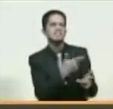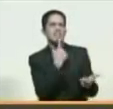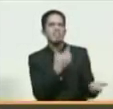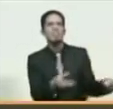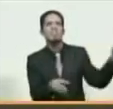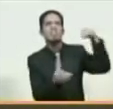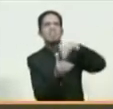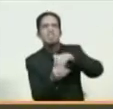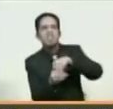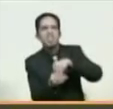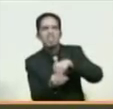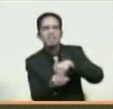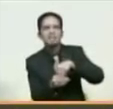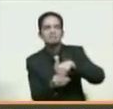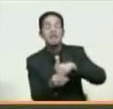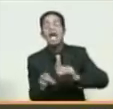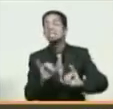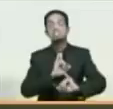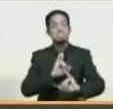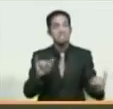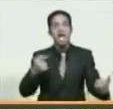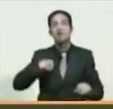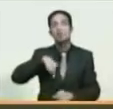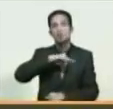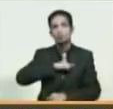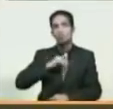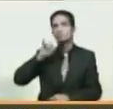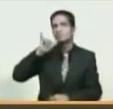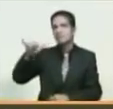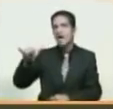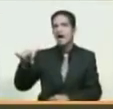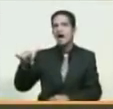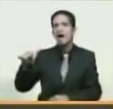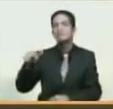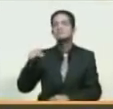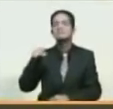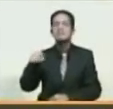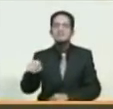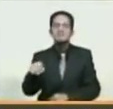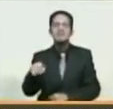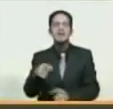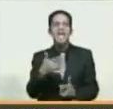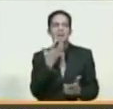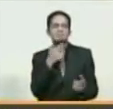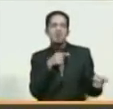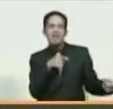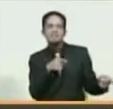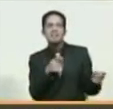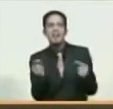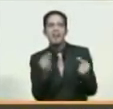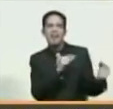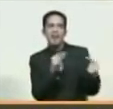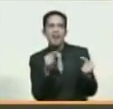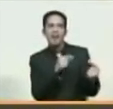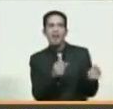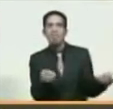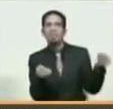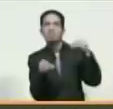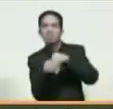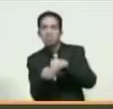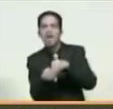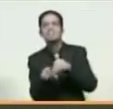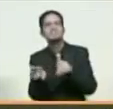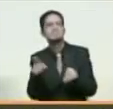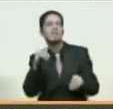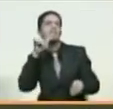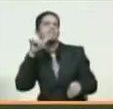intervención. Ya nosotros lo habíamos denunciado en esos primeros intentos de diálogo, incluso con